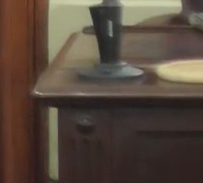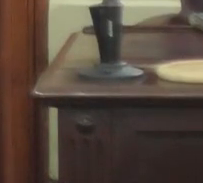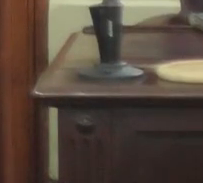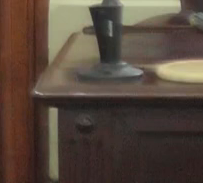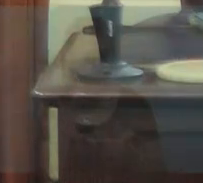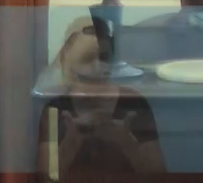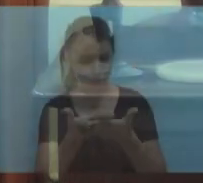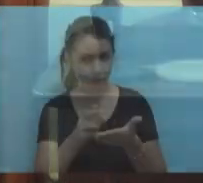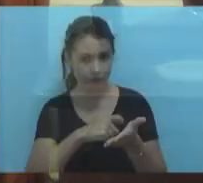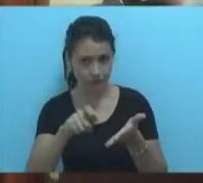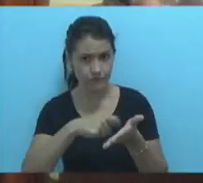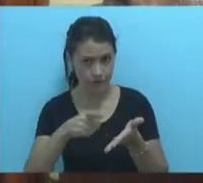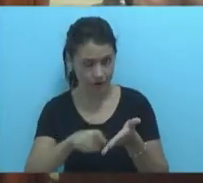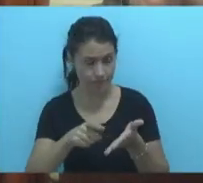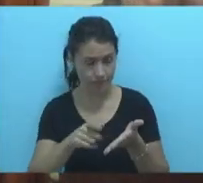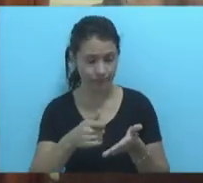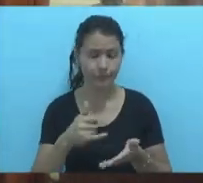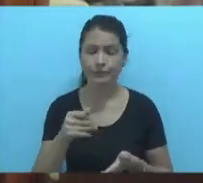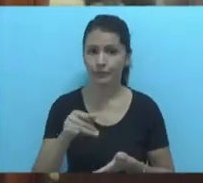informe. Gracias. Gracias, diputada.